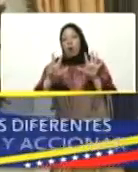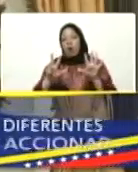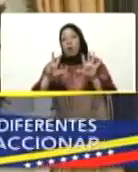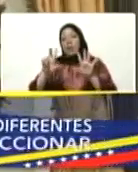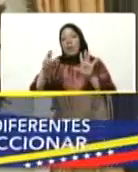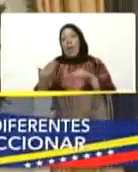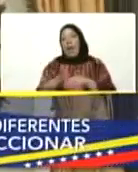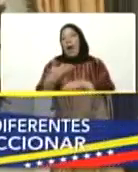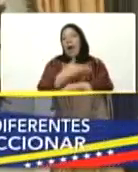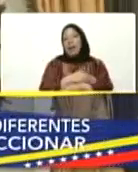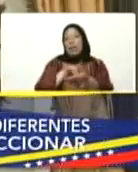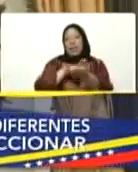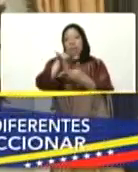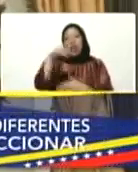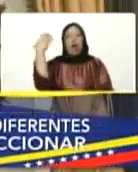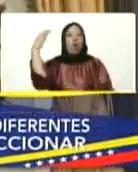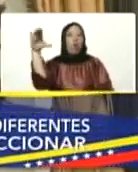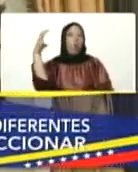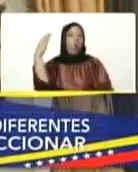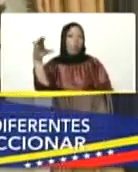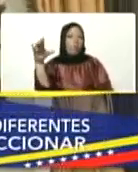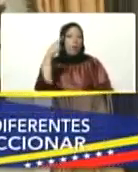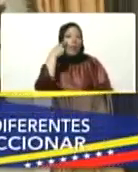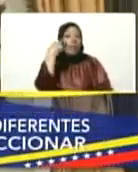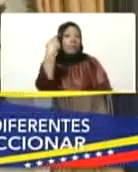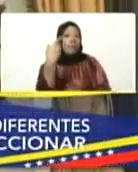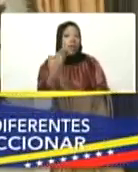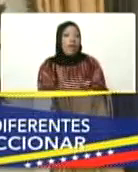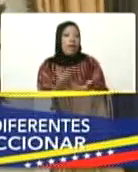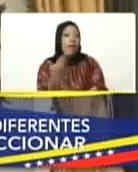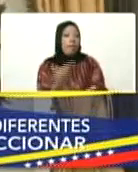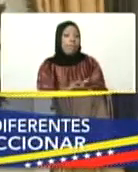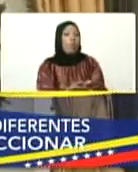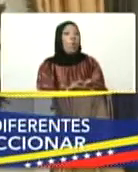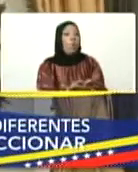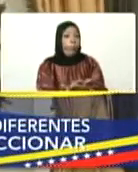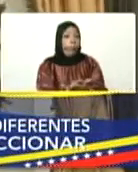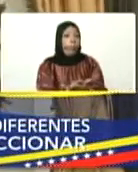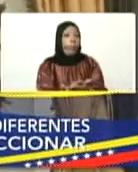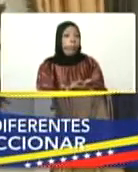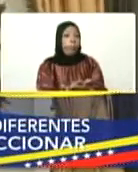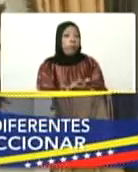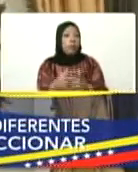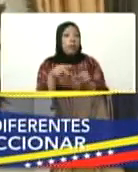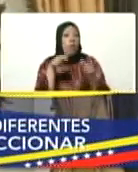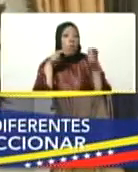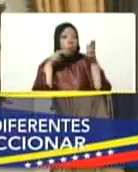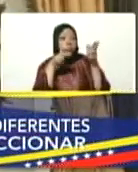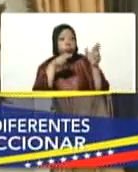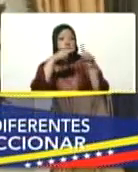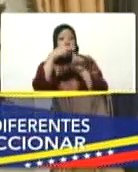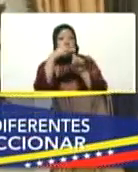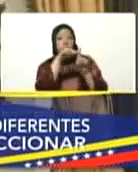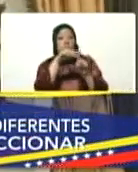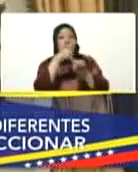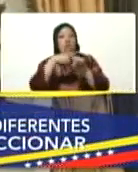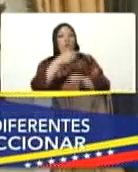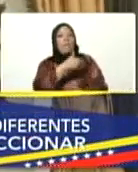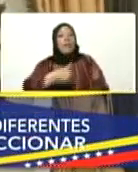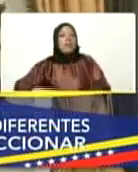Colombia y ser testigo de primera línea del asesinato de Jorge Eliécer